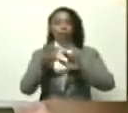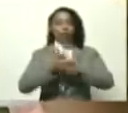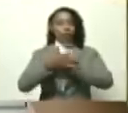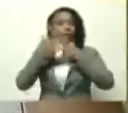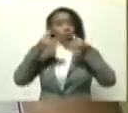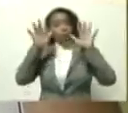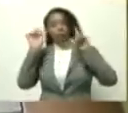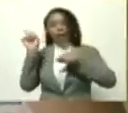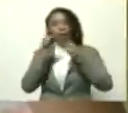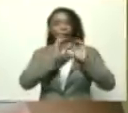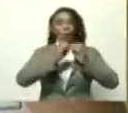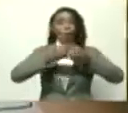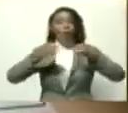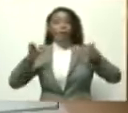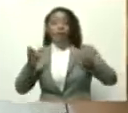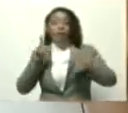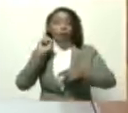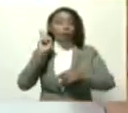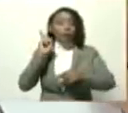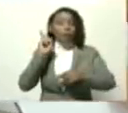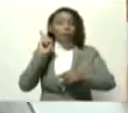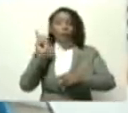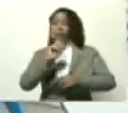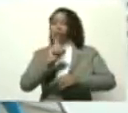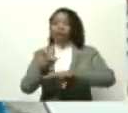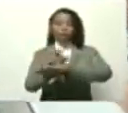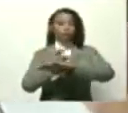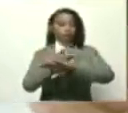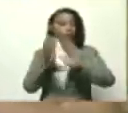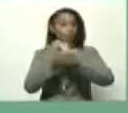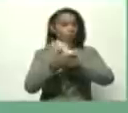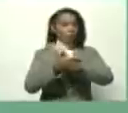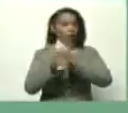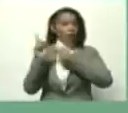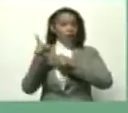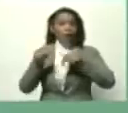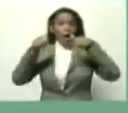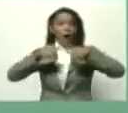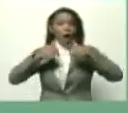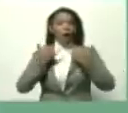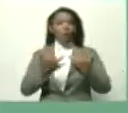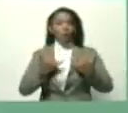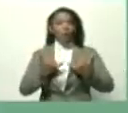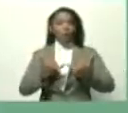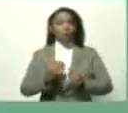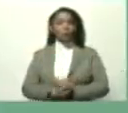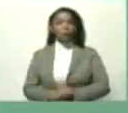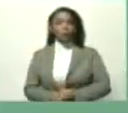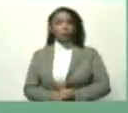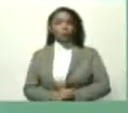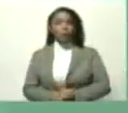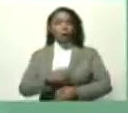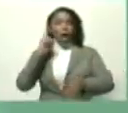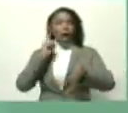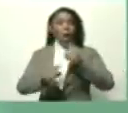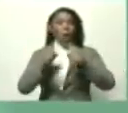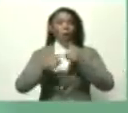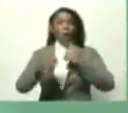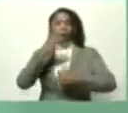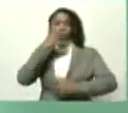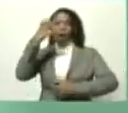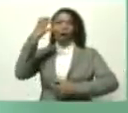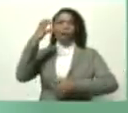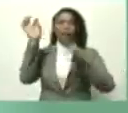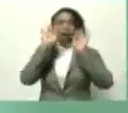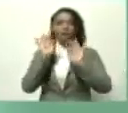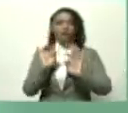es una organización, una de estas organizaciones no gubernamentales, que son ahorita el último grito de la